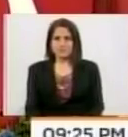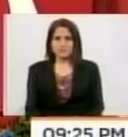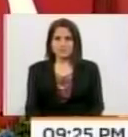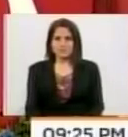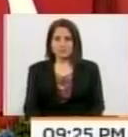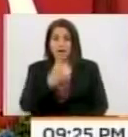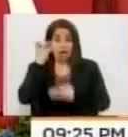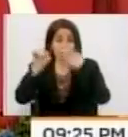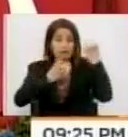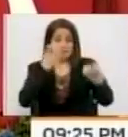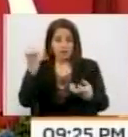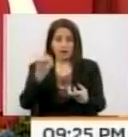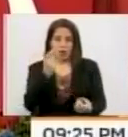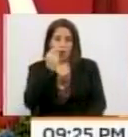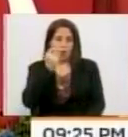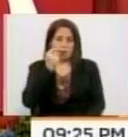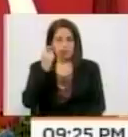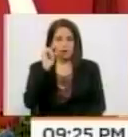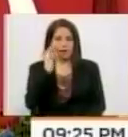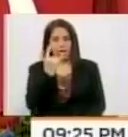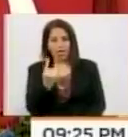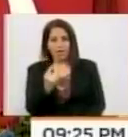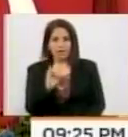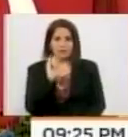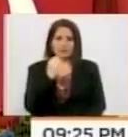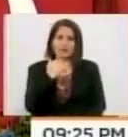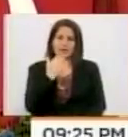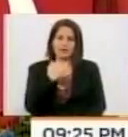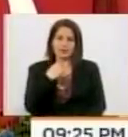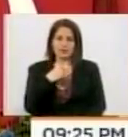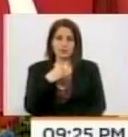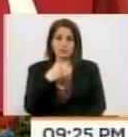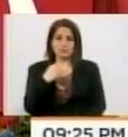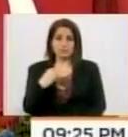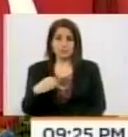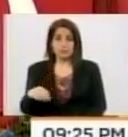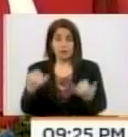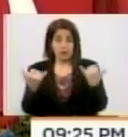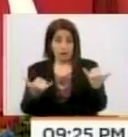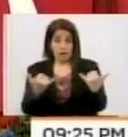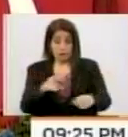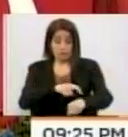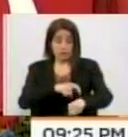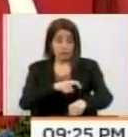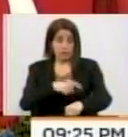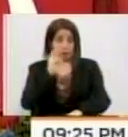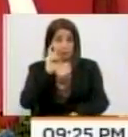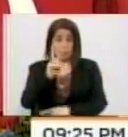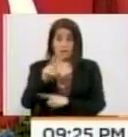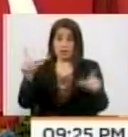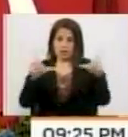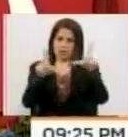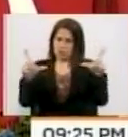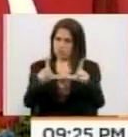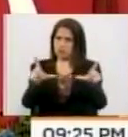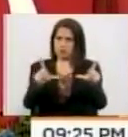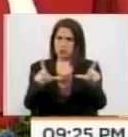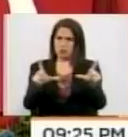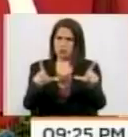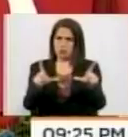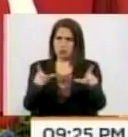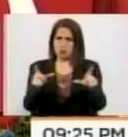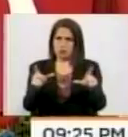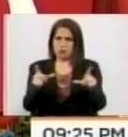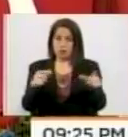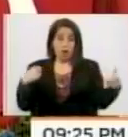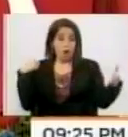Bueno, a esta hora, hermanos militares, compañeros, uno veía la televisión venezolana y se había consumado